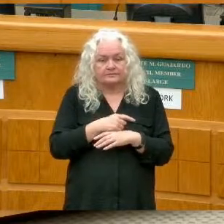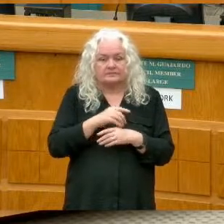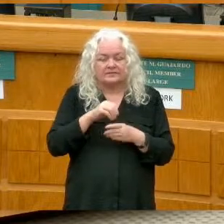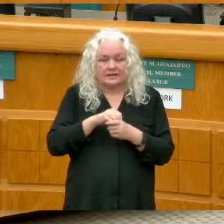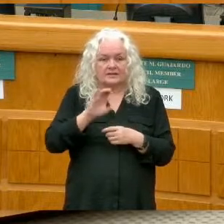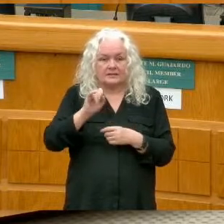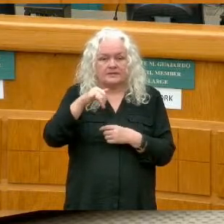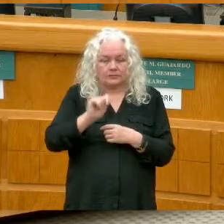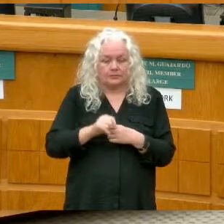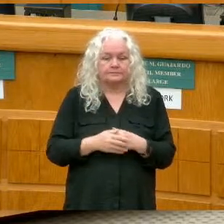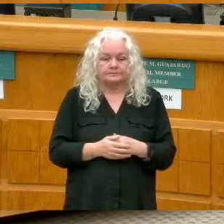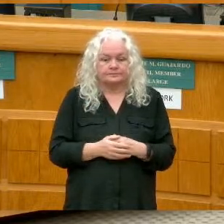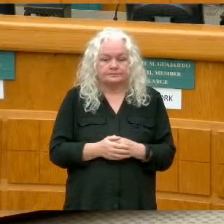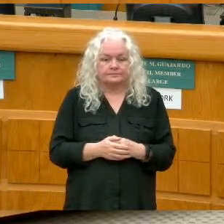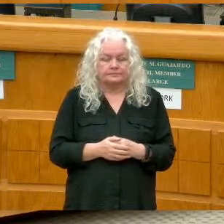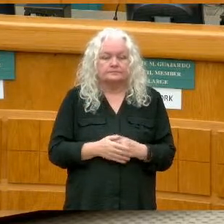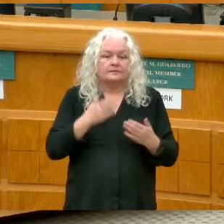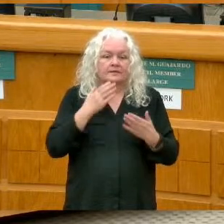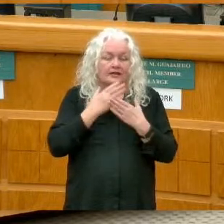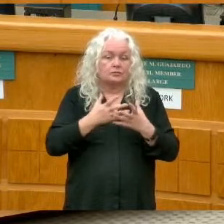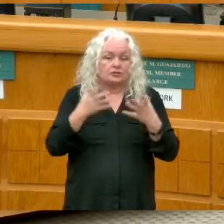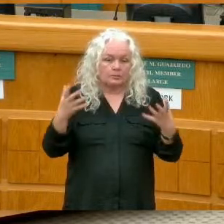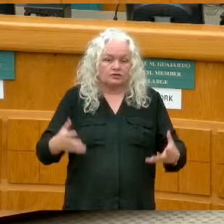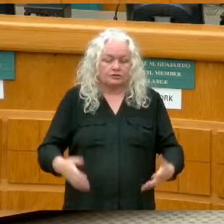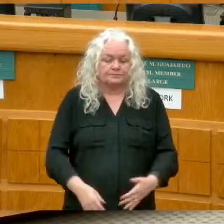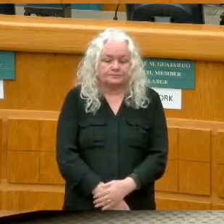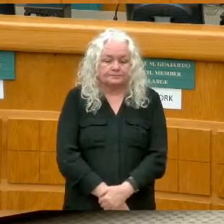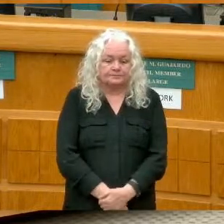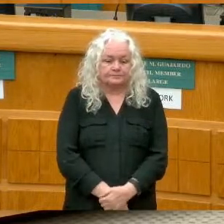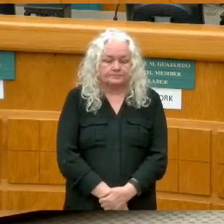in September. Thank you so much.